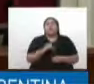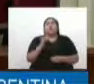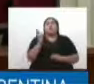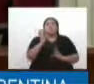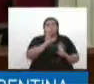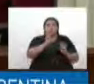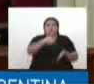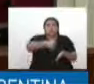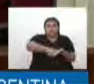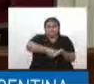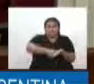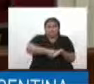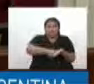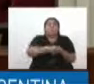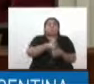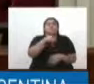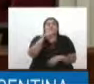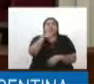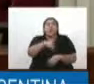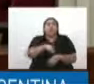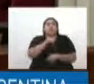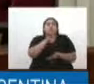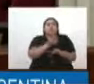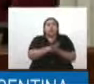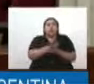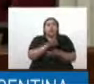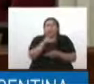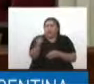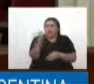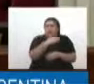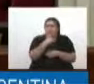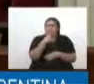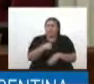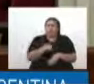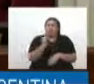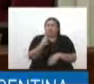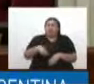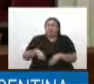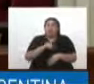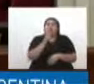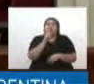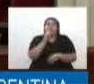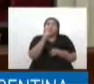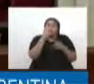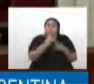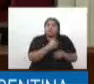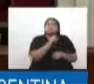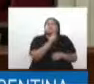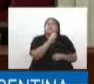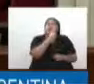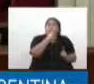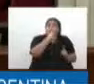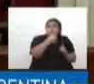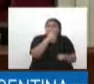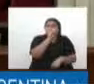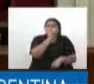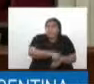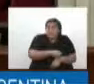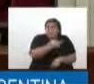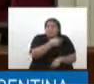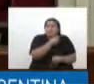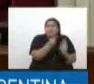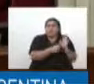la legislación que le pongas, va a ser, si el incentivo no es económico, esto mis amigos abogados se enojan con esto, pero si el incentivo no es económico, poco tiene